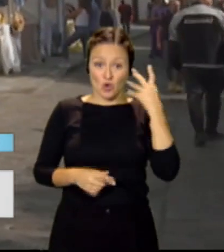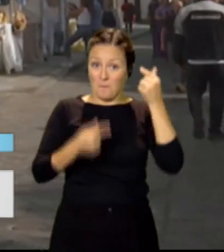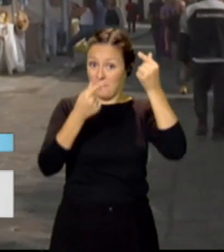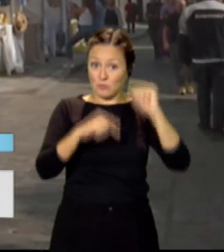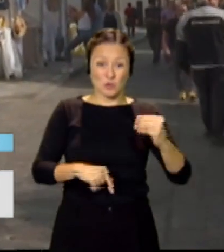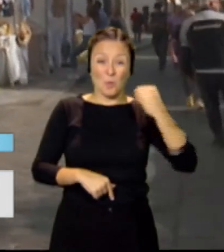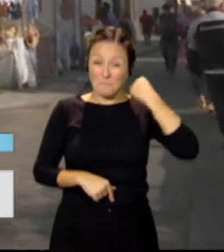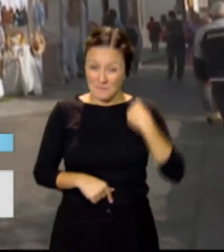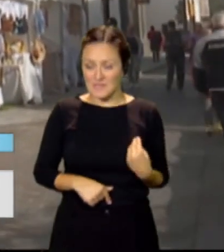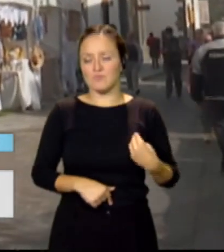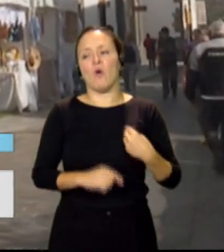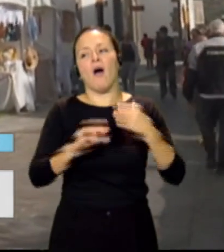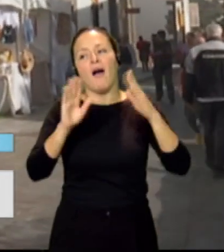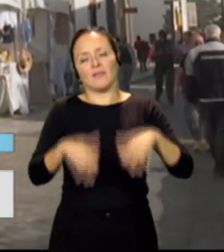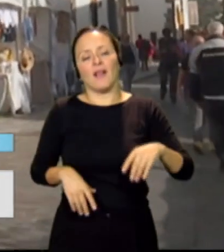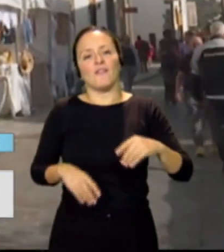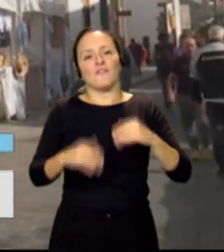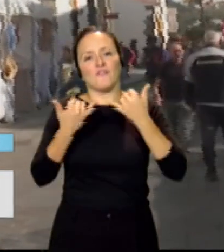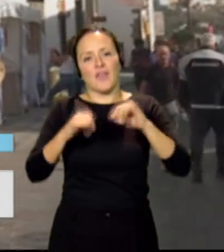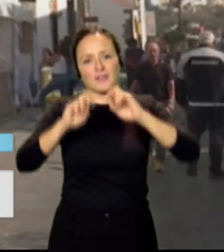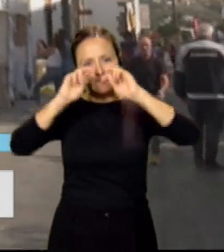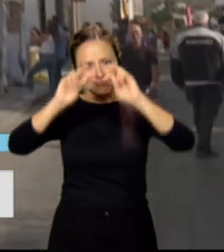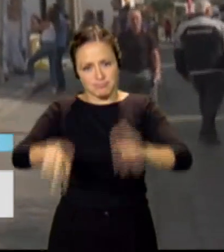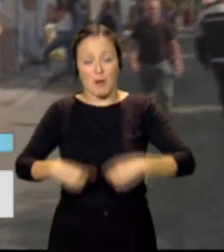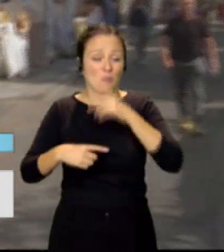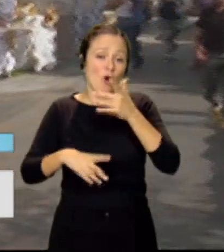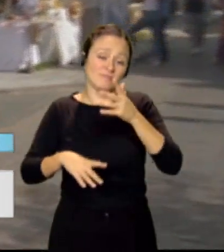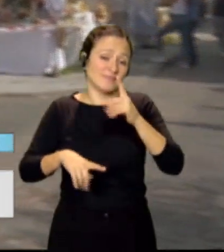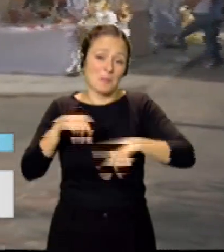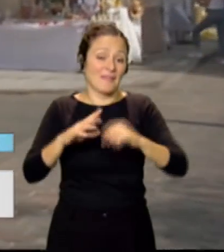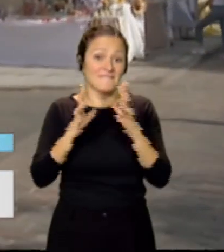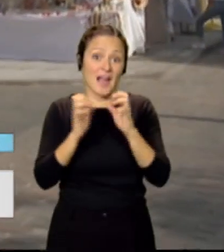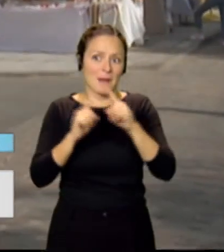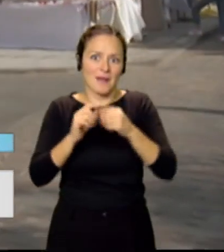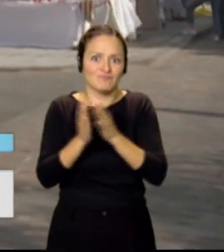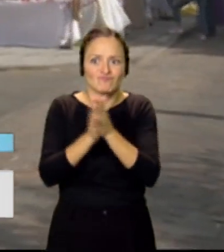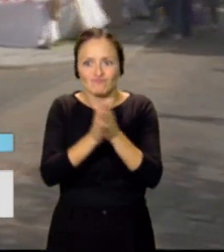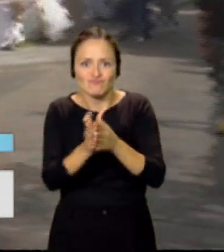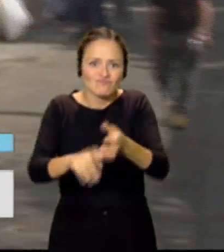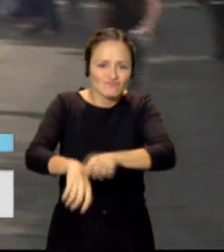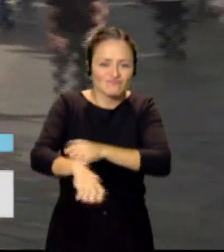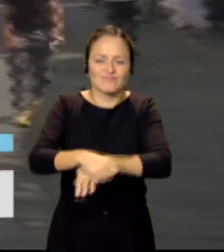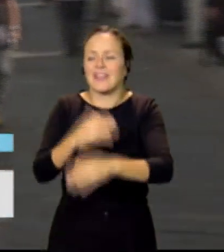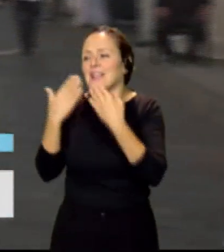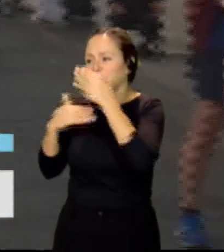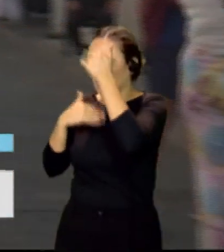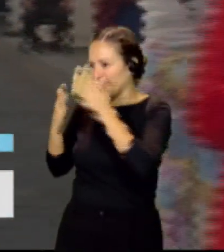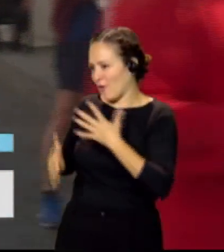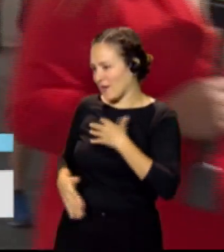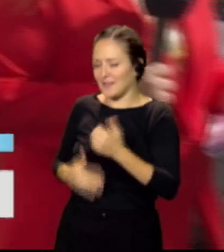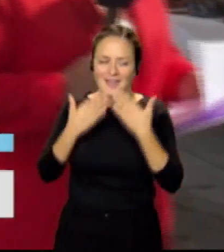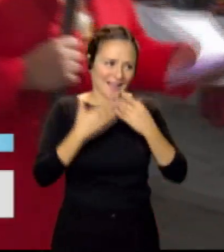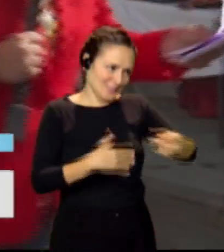hemos conseguido recuperar la fiesta, porque al final era un poco ganas y voluntad. Pues muchísimas gracias por atendernos hoy, alcalde. Gracias a ustedes. Pues nada,